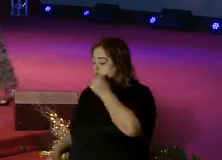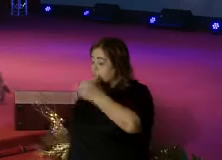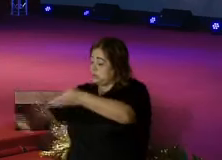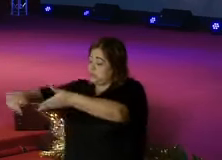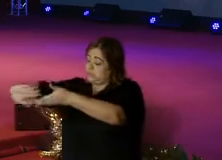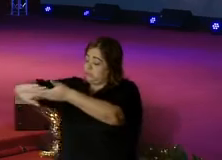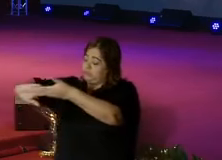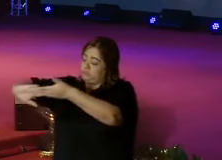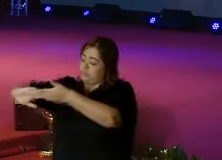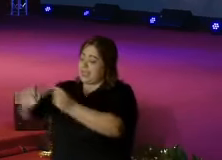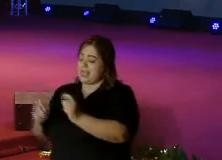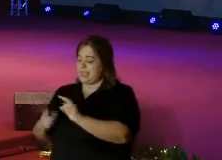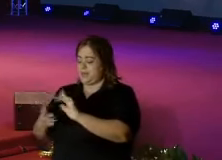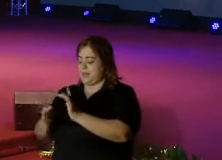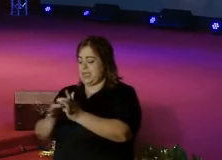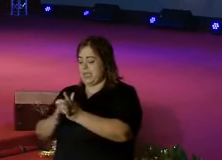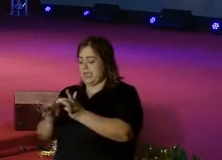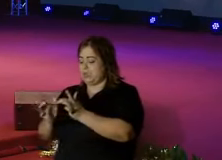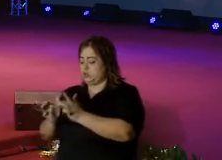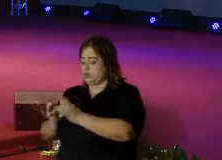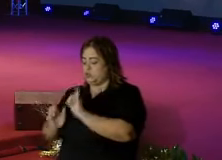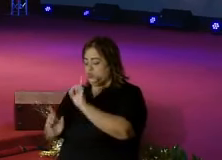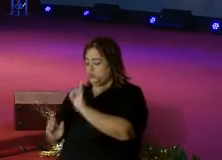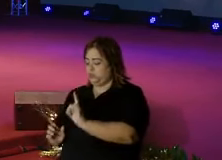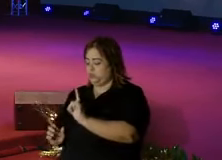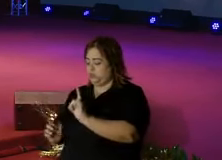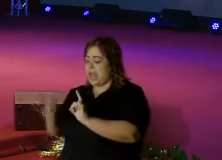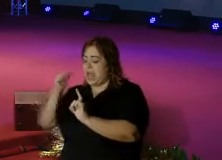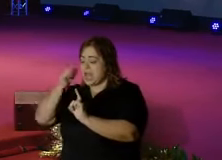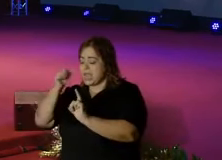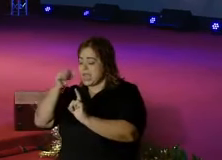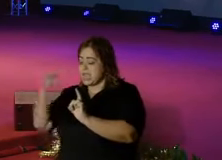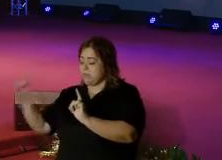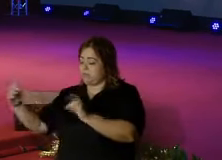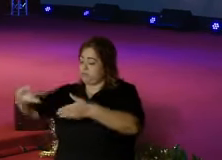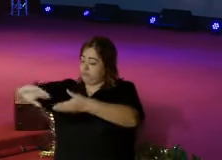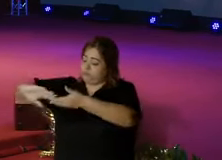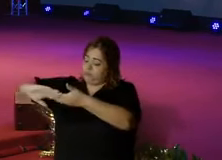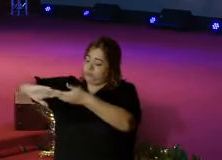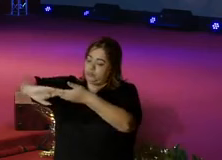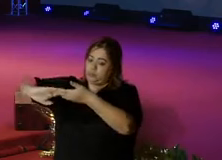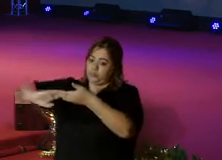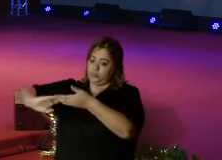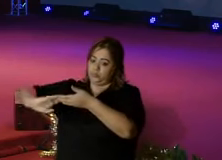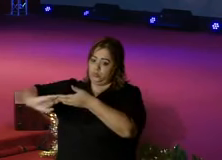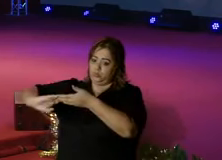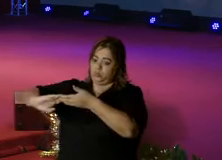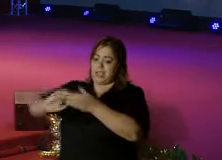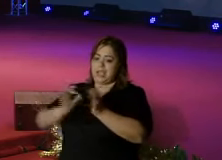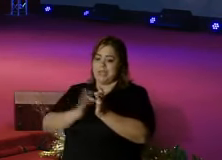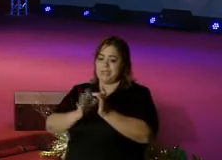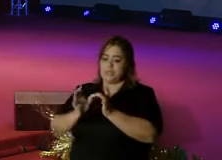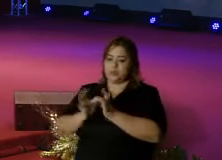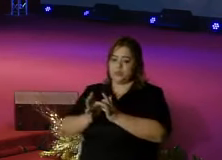como dormida, para efectos de la ciencia, muerta. Por eso yo sé que mi Redentor